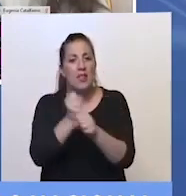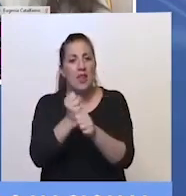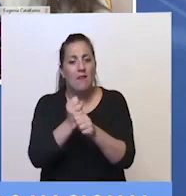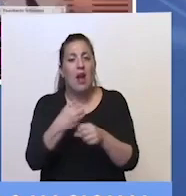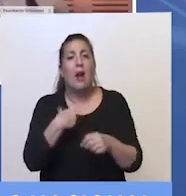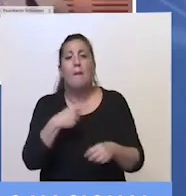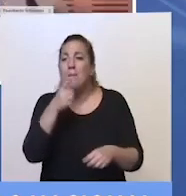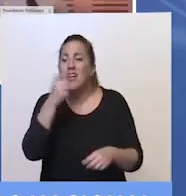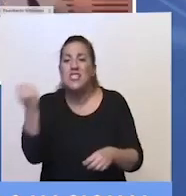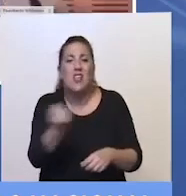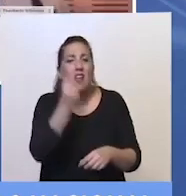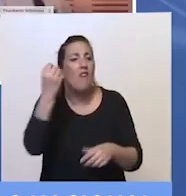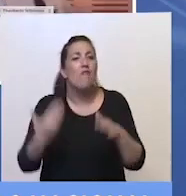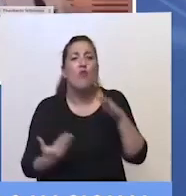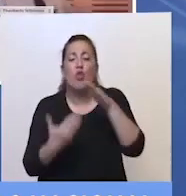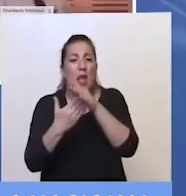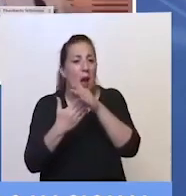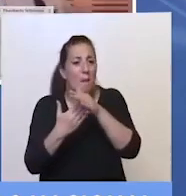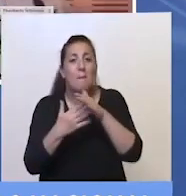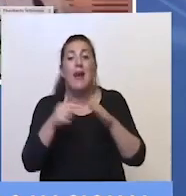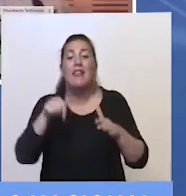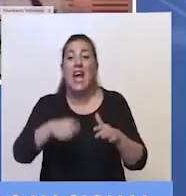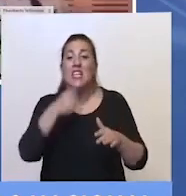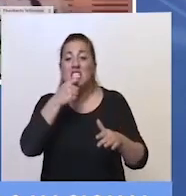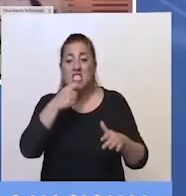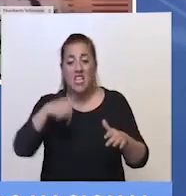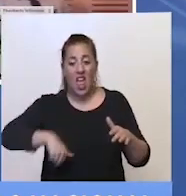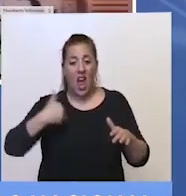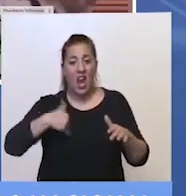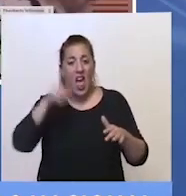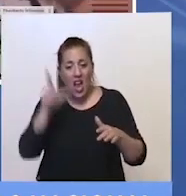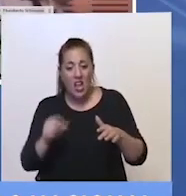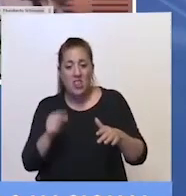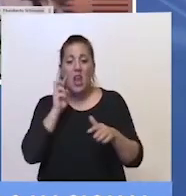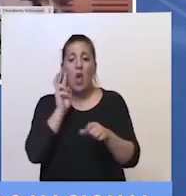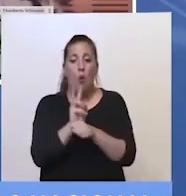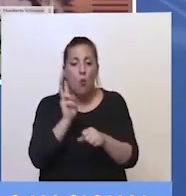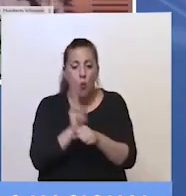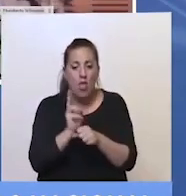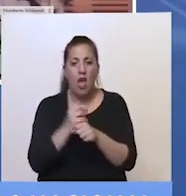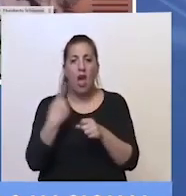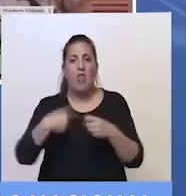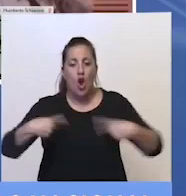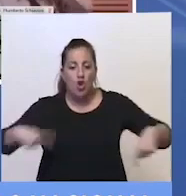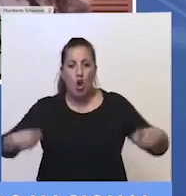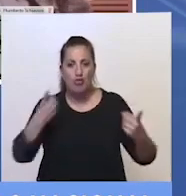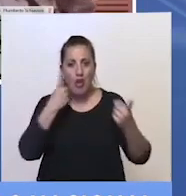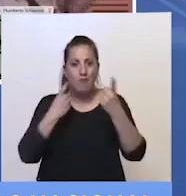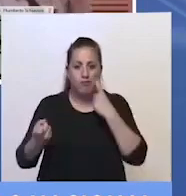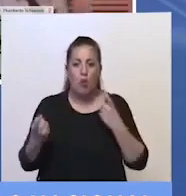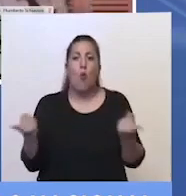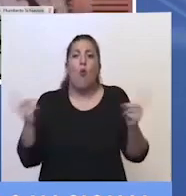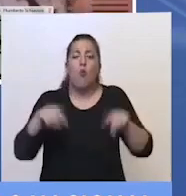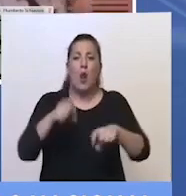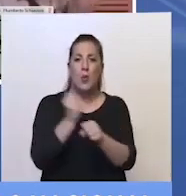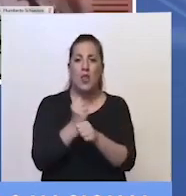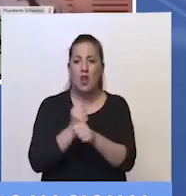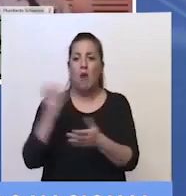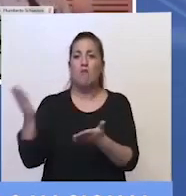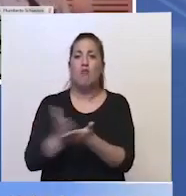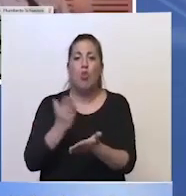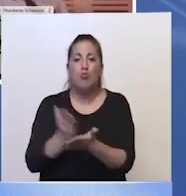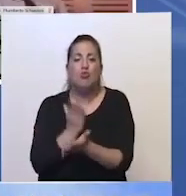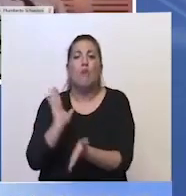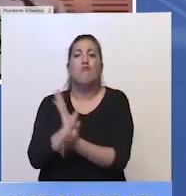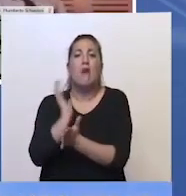este país, cuidándose con todas las precauciones sanitarias, vuelva a trabajar, vuelva a producir, vuelva a girar la rueda de